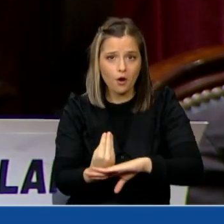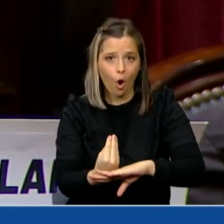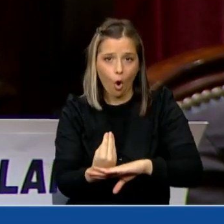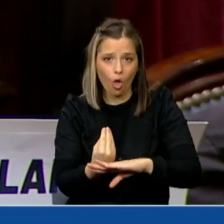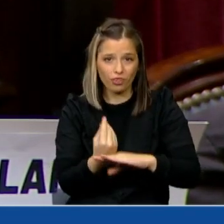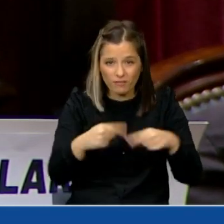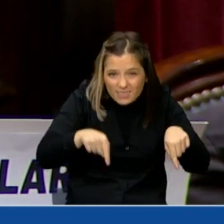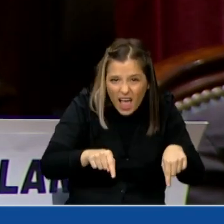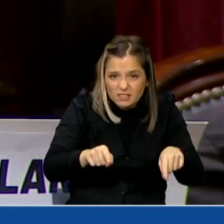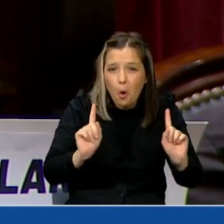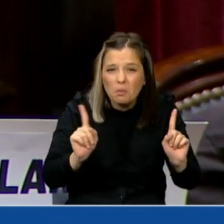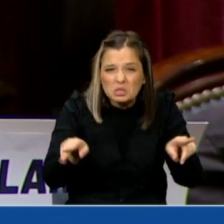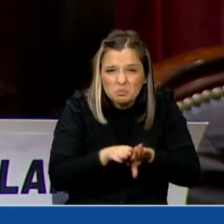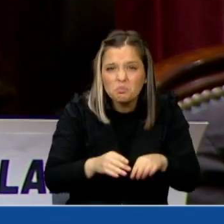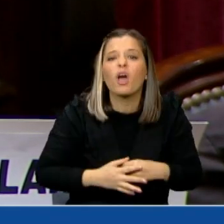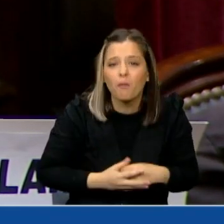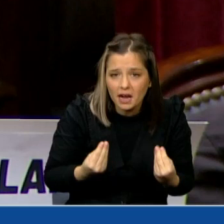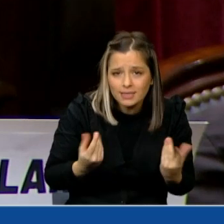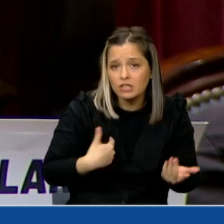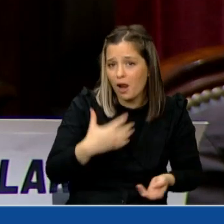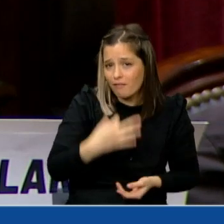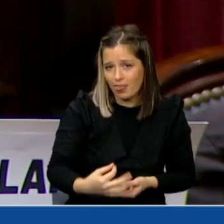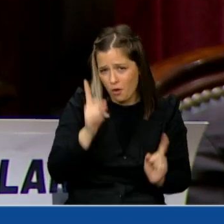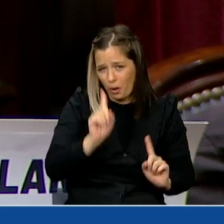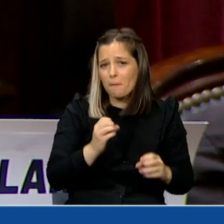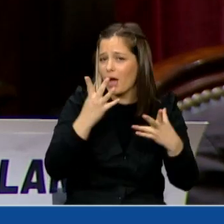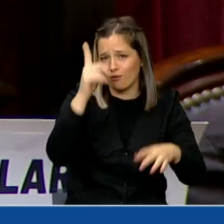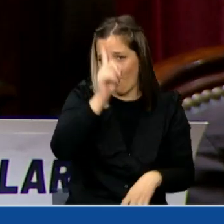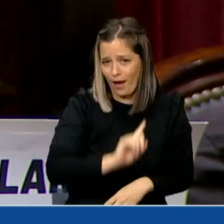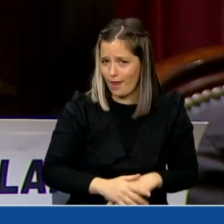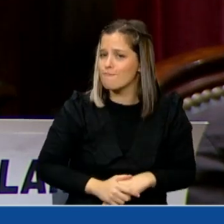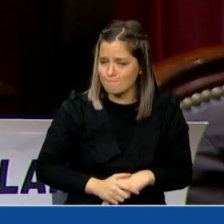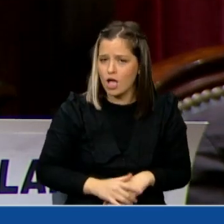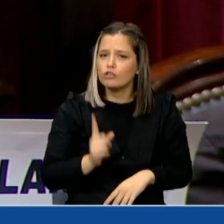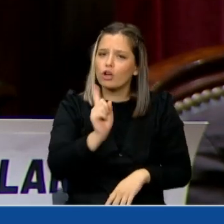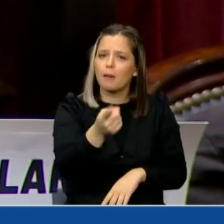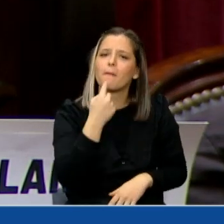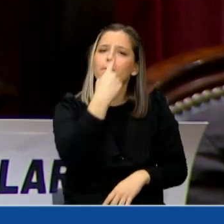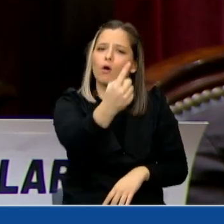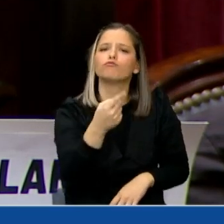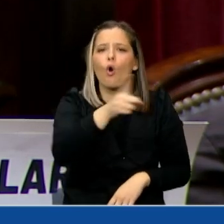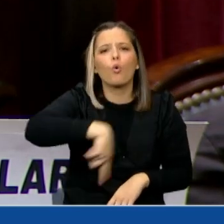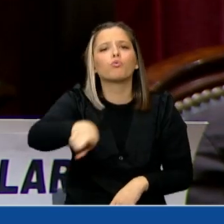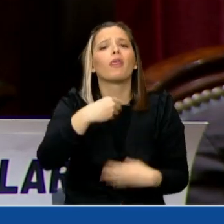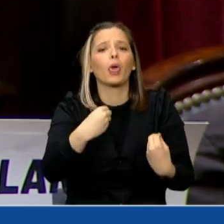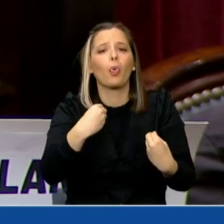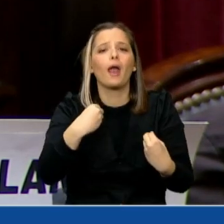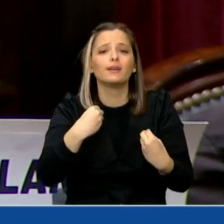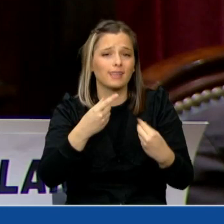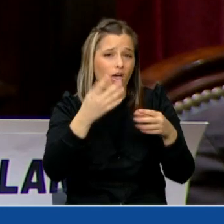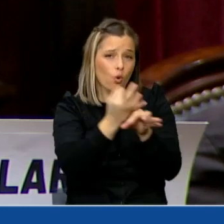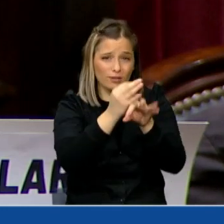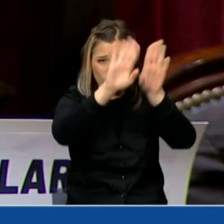la verdad cuesta creerlo. En segundo lugar, quiero que me responda qué va a hacer frente a la grave crisis